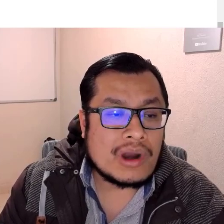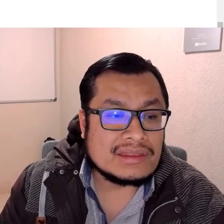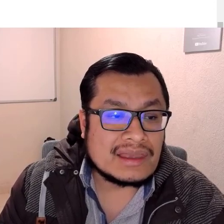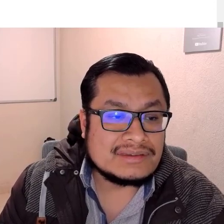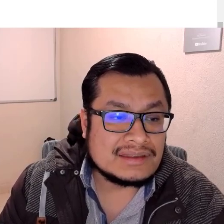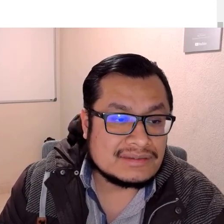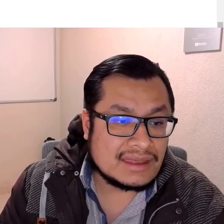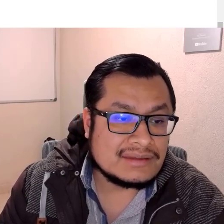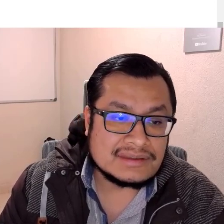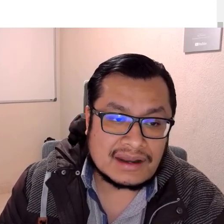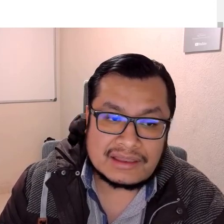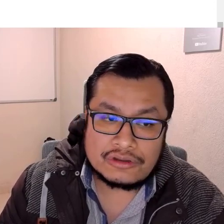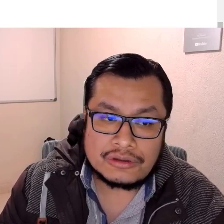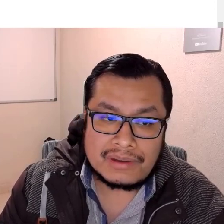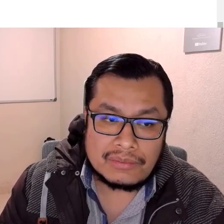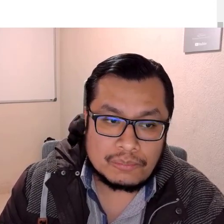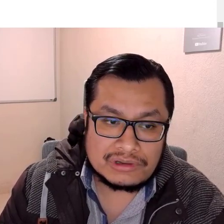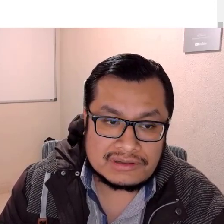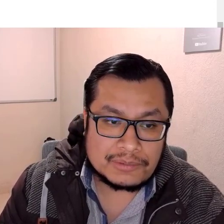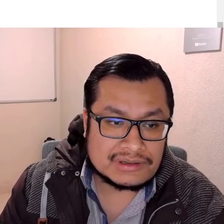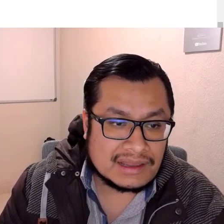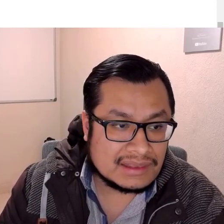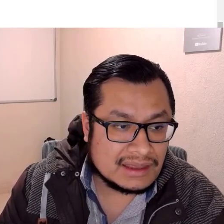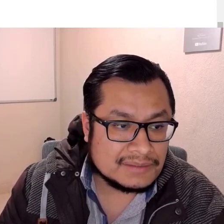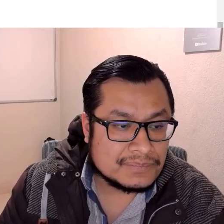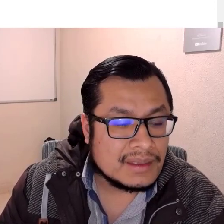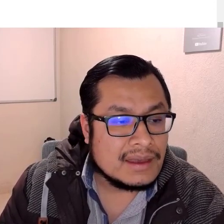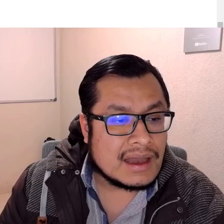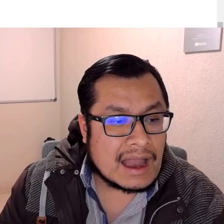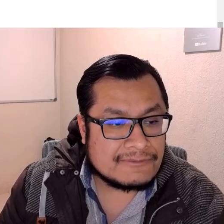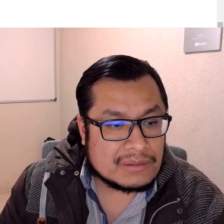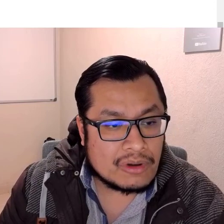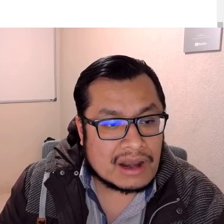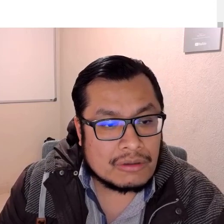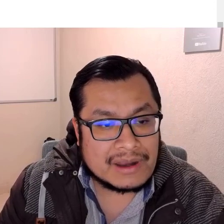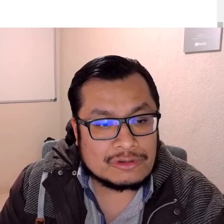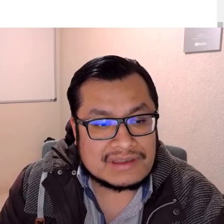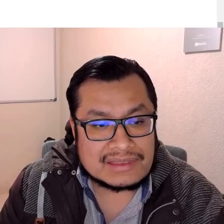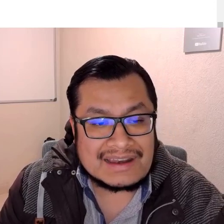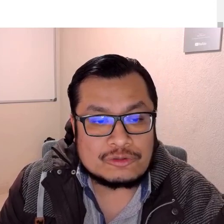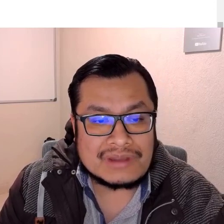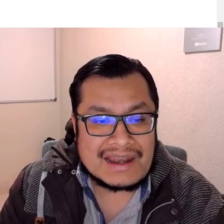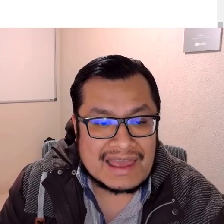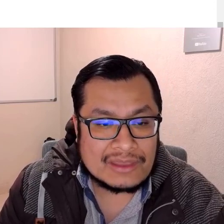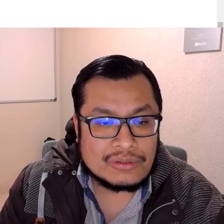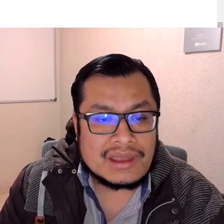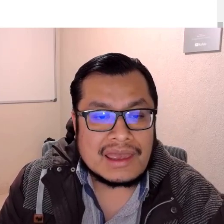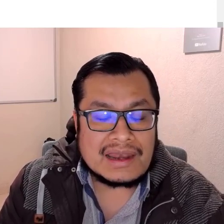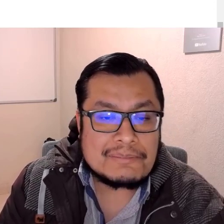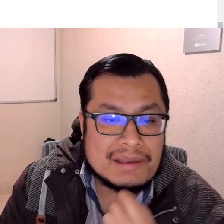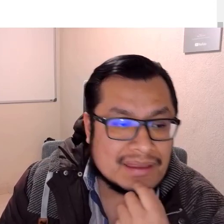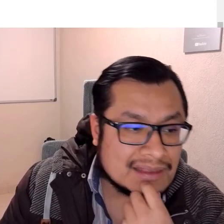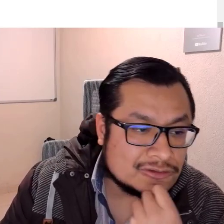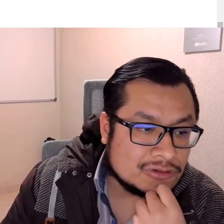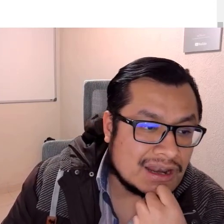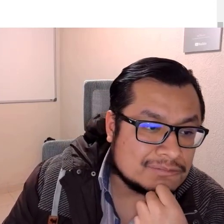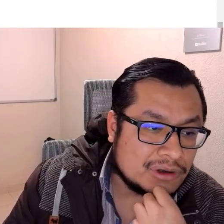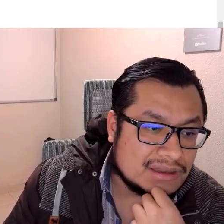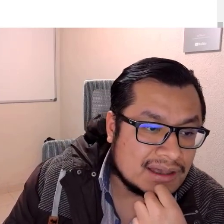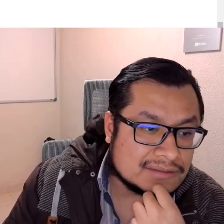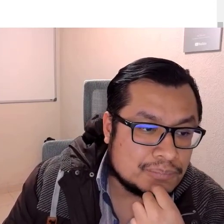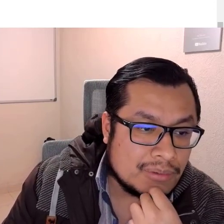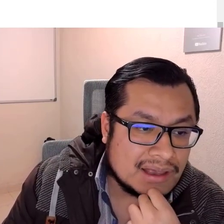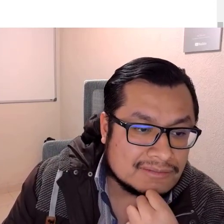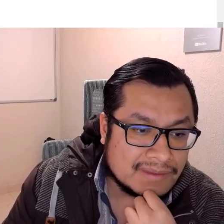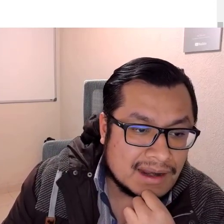realiza en 47 sedes y 38 la entidad afirmó que el gobierno estatal es un aliado en la implementación de